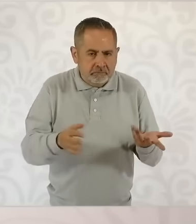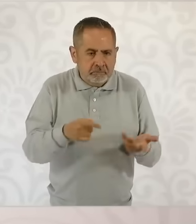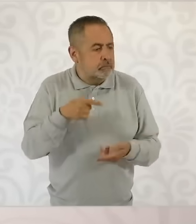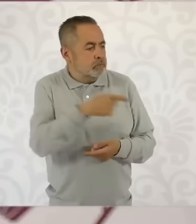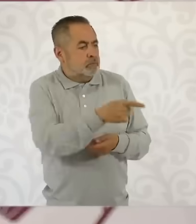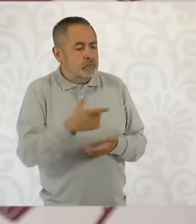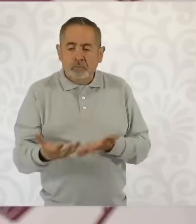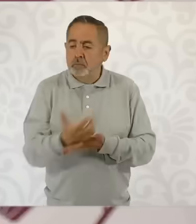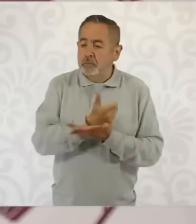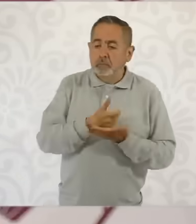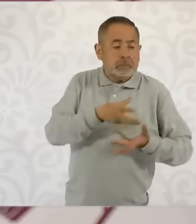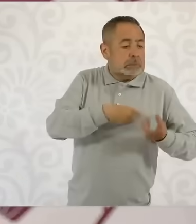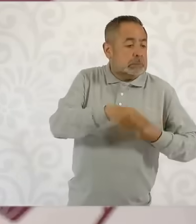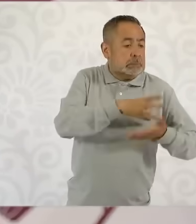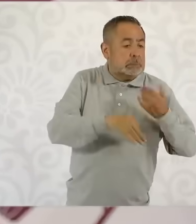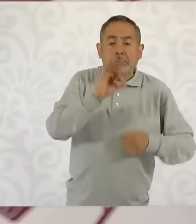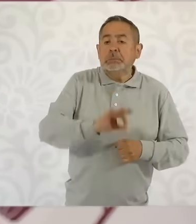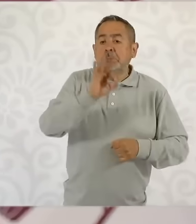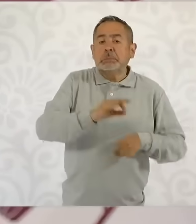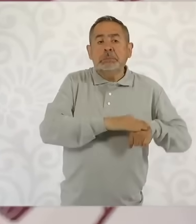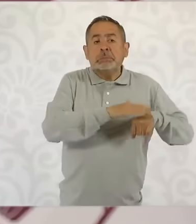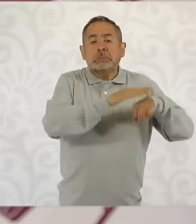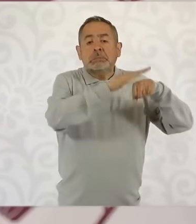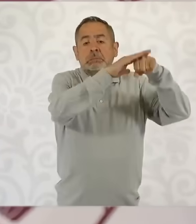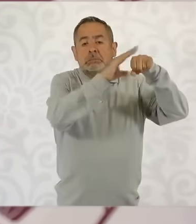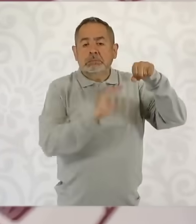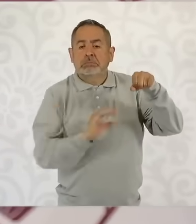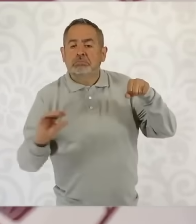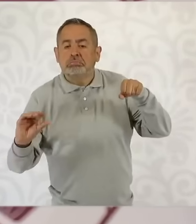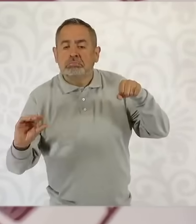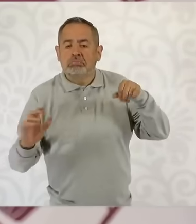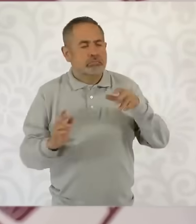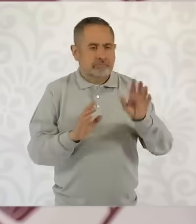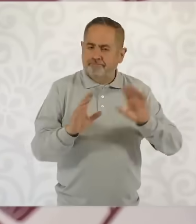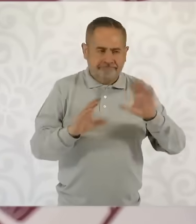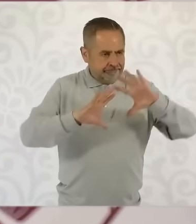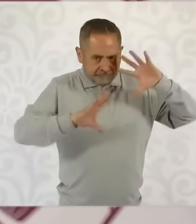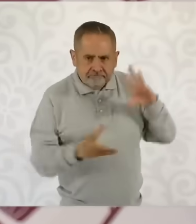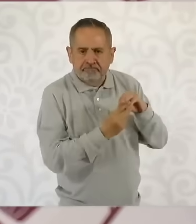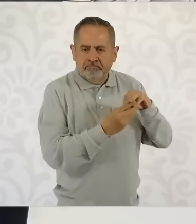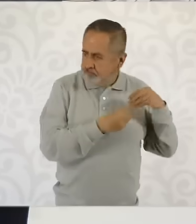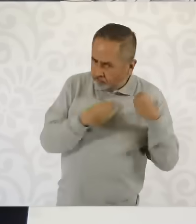están demandando para evitar que la renuencia a participar